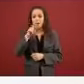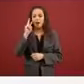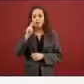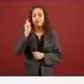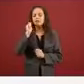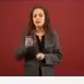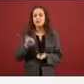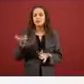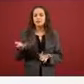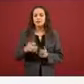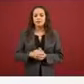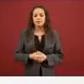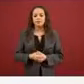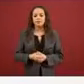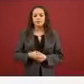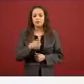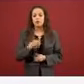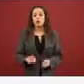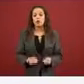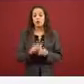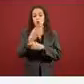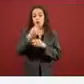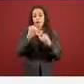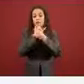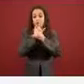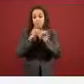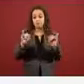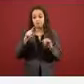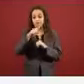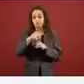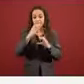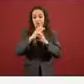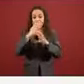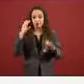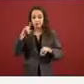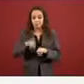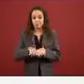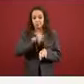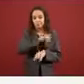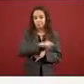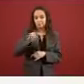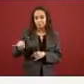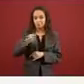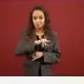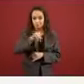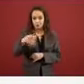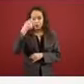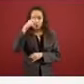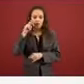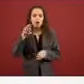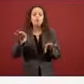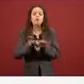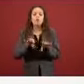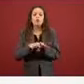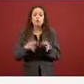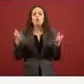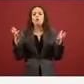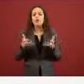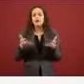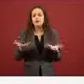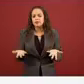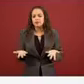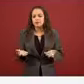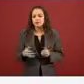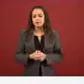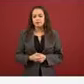algún modo todas las unidades móviles, el triage, se le explicó el modelo de cómo lo íbamos a hacer, y bueno, ahí lo está